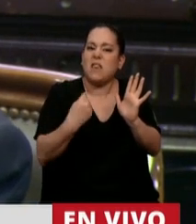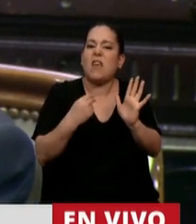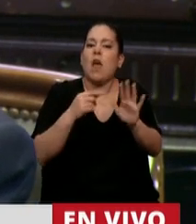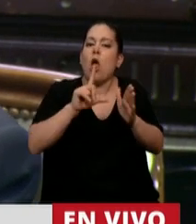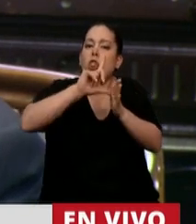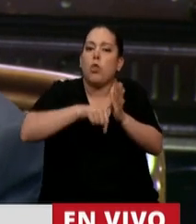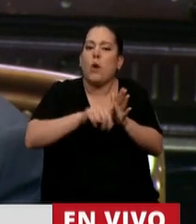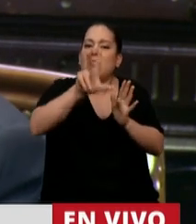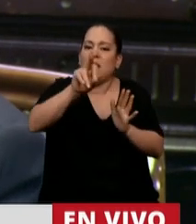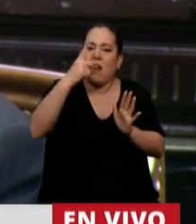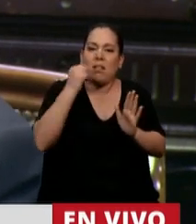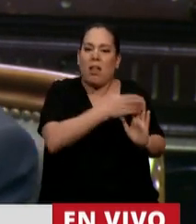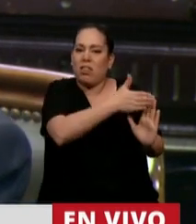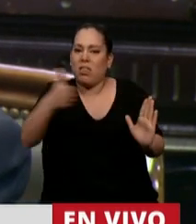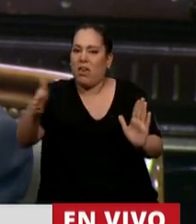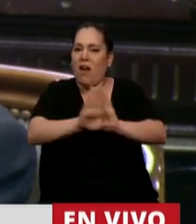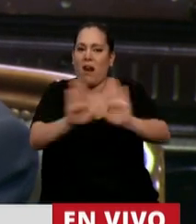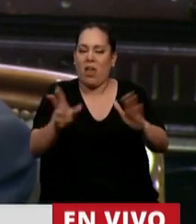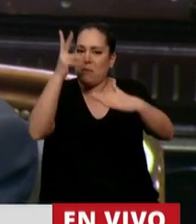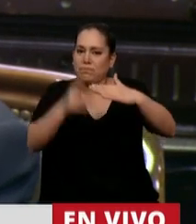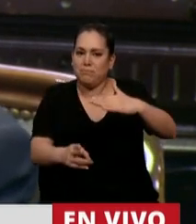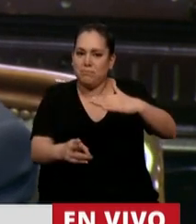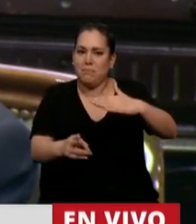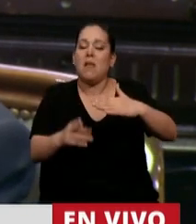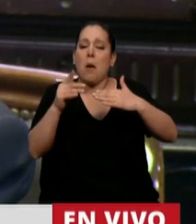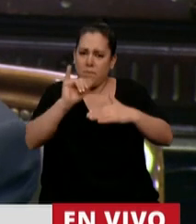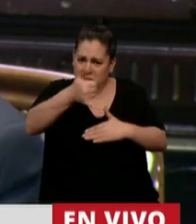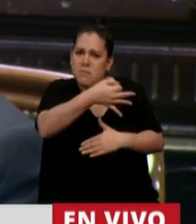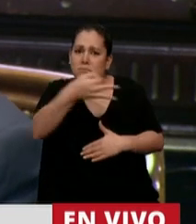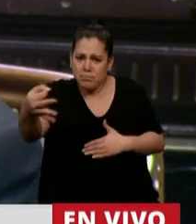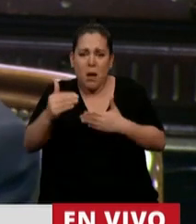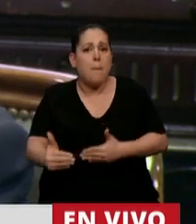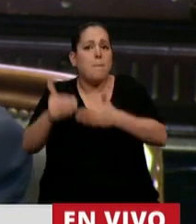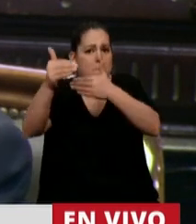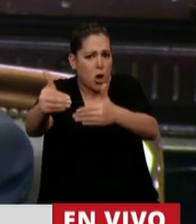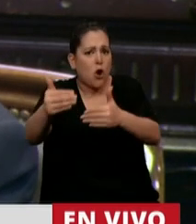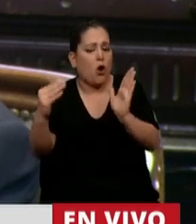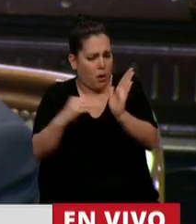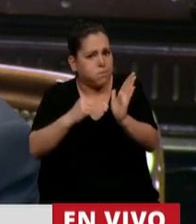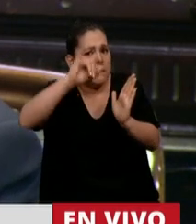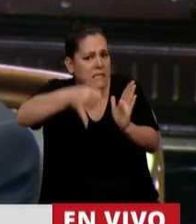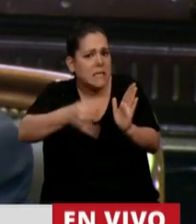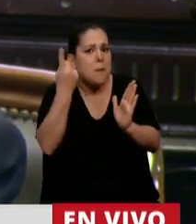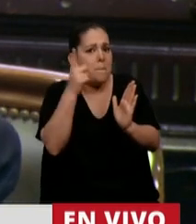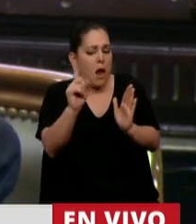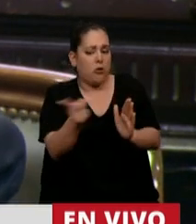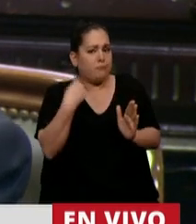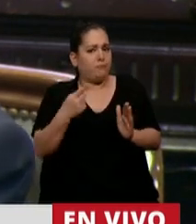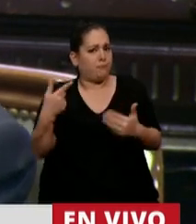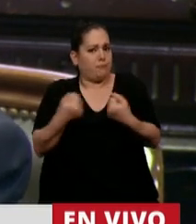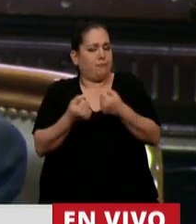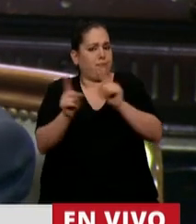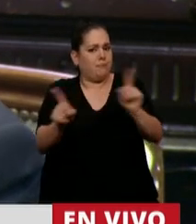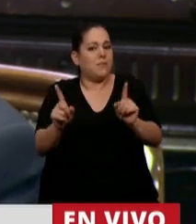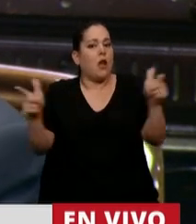30 días de vigencia y que la prórroga, es cierto, estaba prevista, pero delegada por este cuerpo en la Comisión de